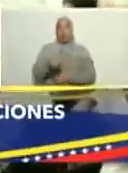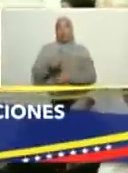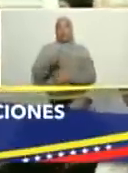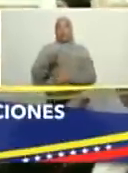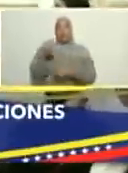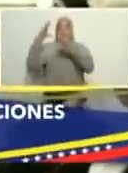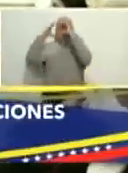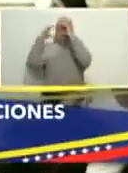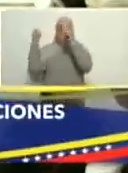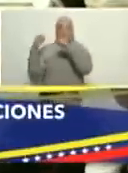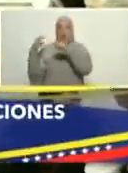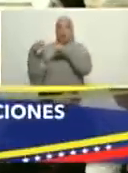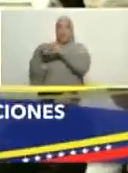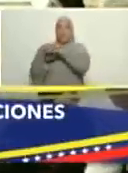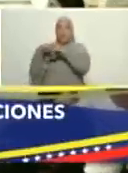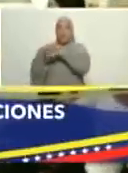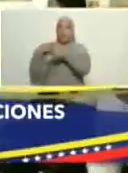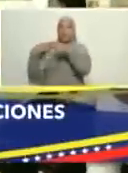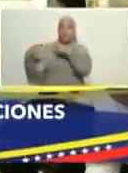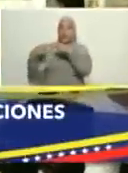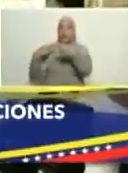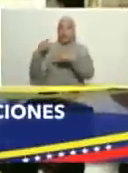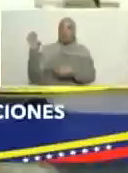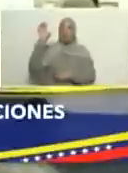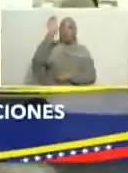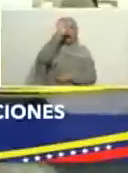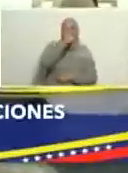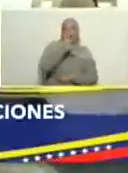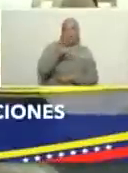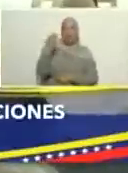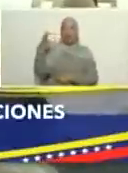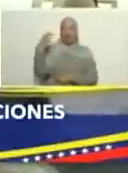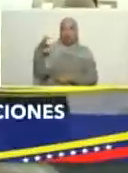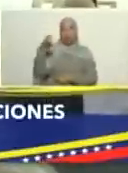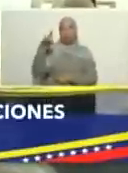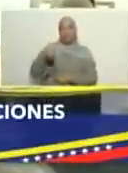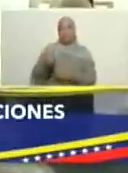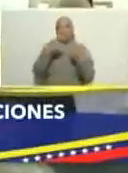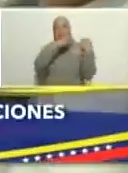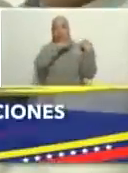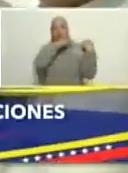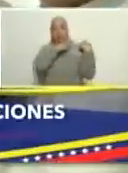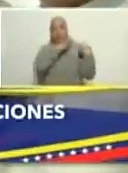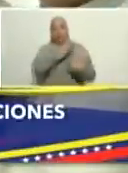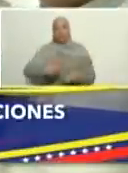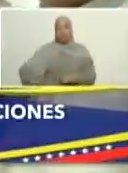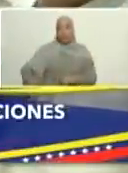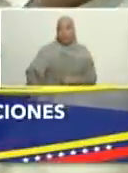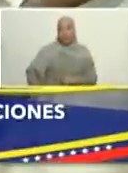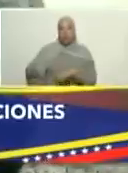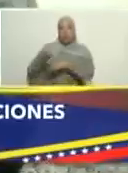Leiva, ministro de Relaciones Exteriores, y Laura Camila Saravia Torres, jefa de gabinete de la presidencia